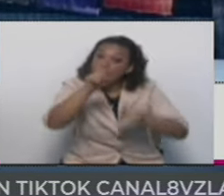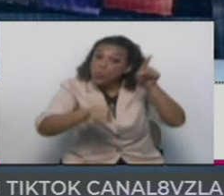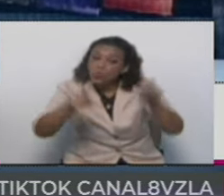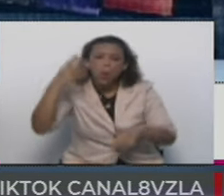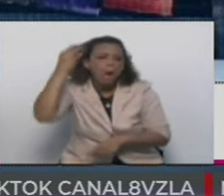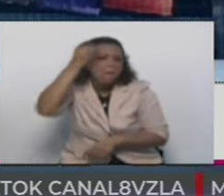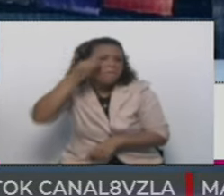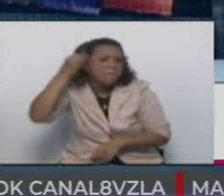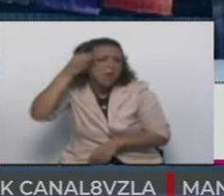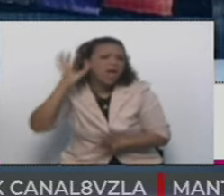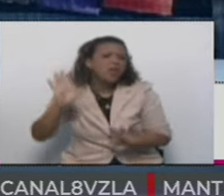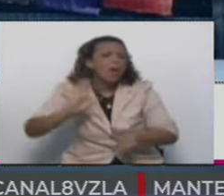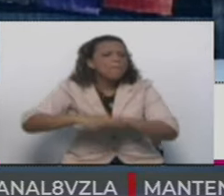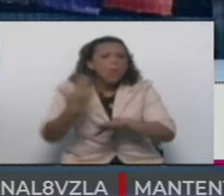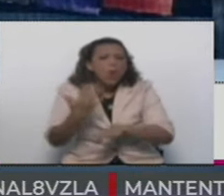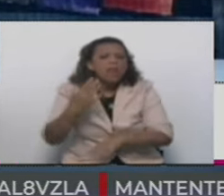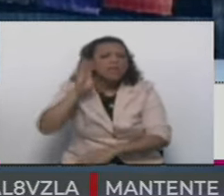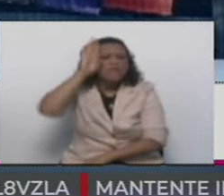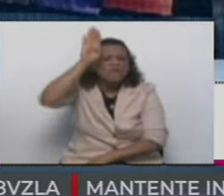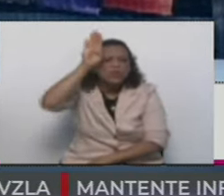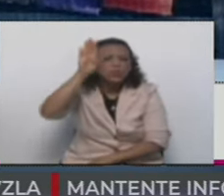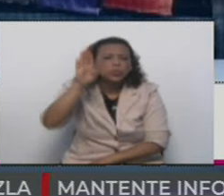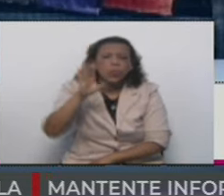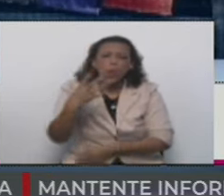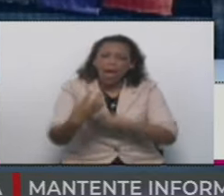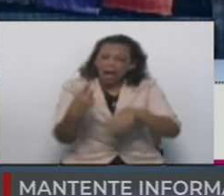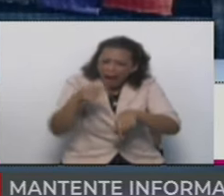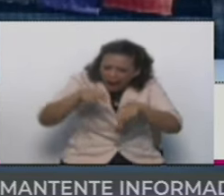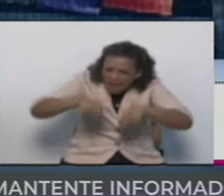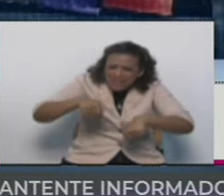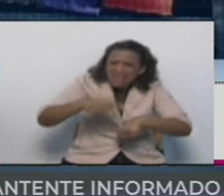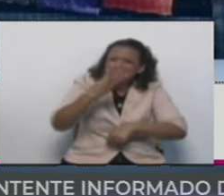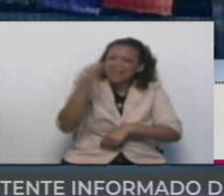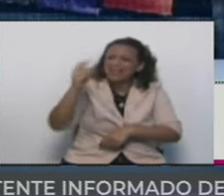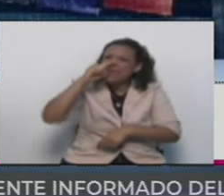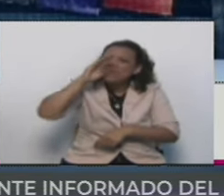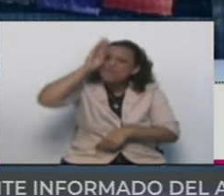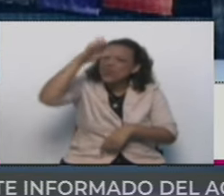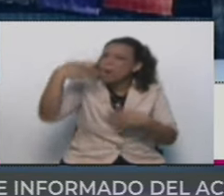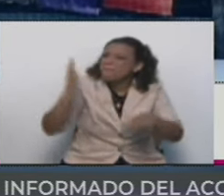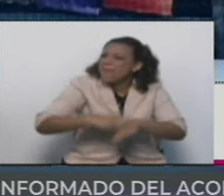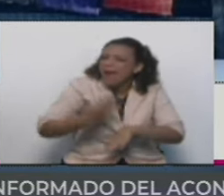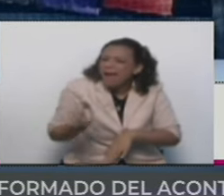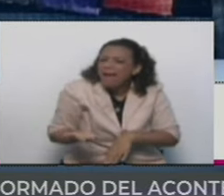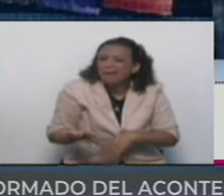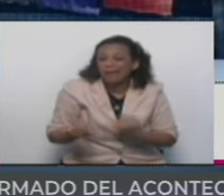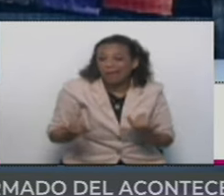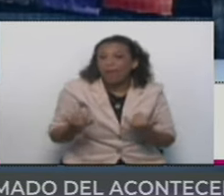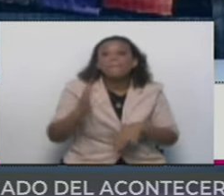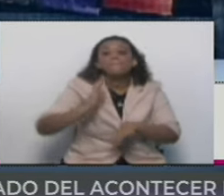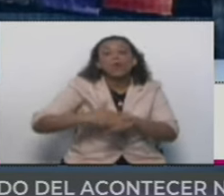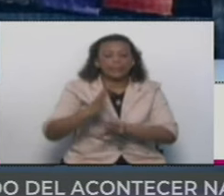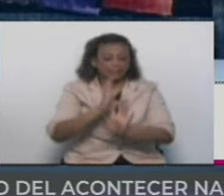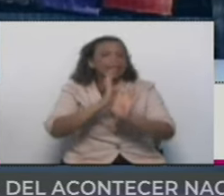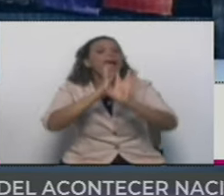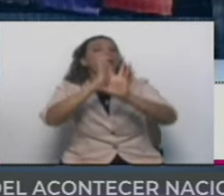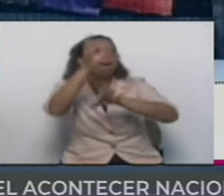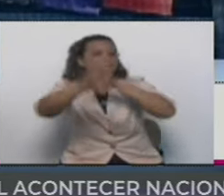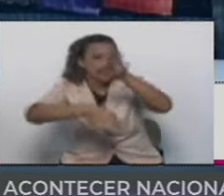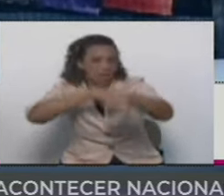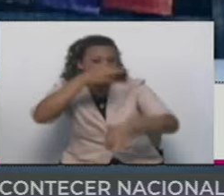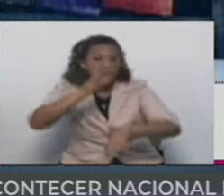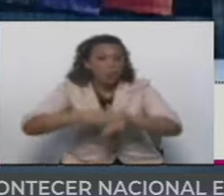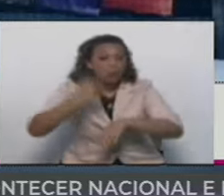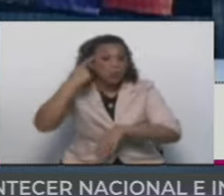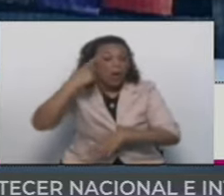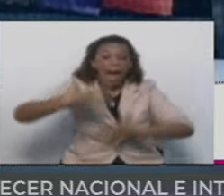piensan, ¿por qué nos vamos a poner a hacer el ejercicio por 30 años? Ustedes saben por qué. Porque nosotros